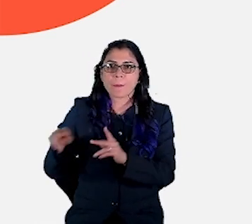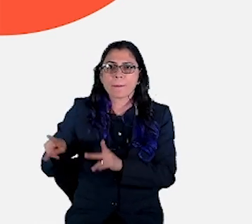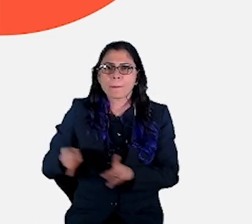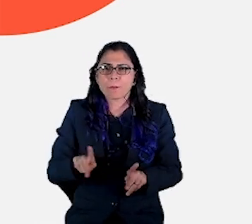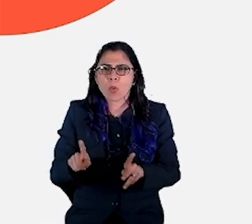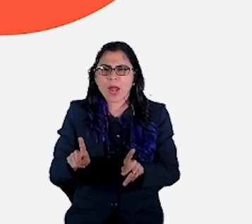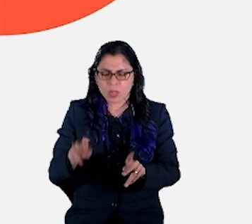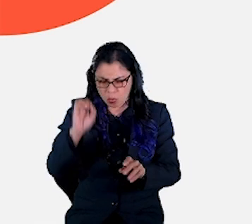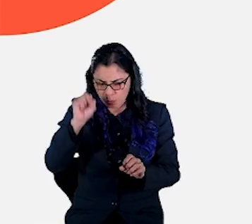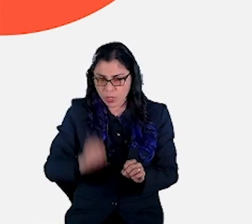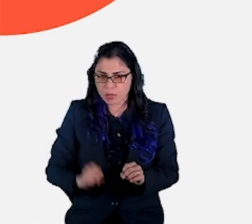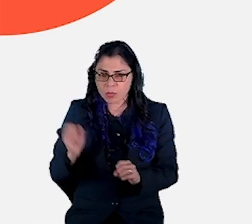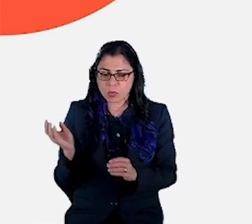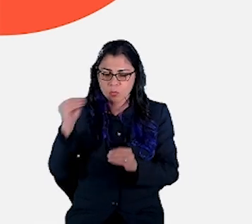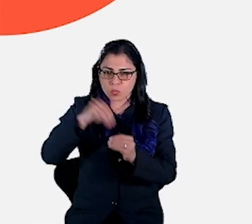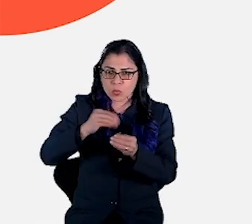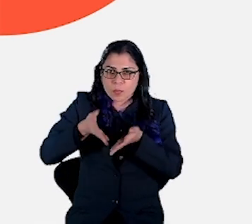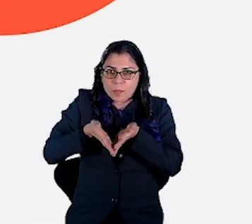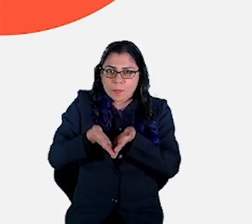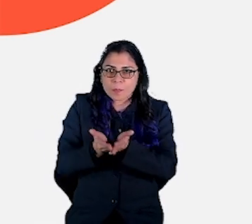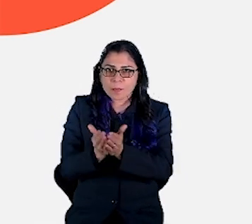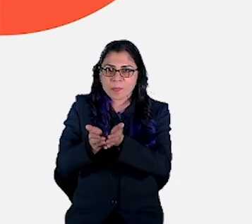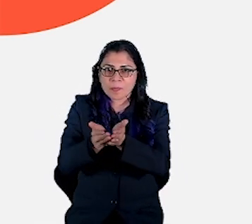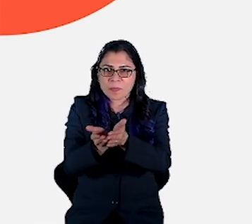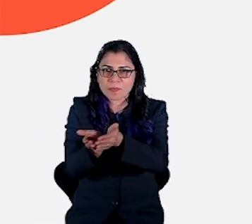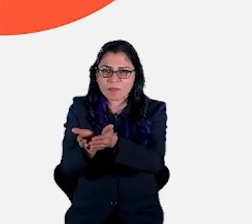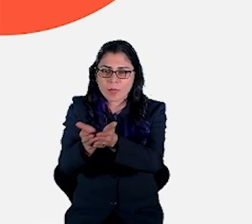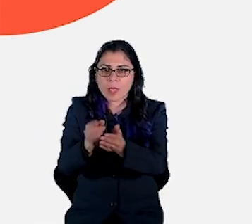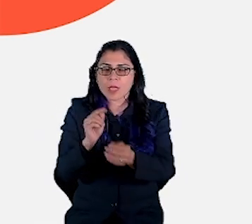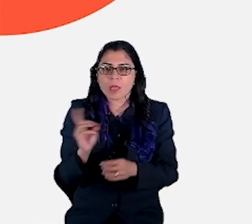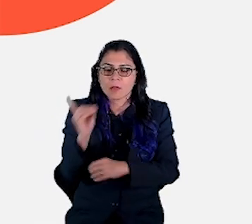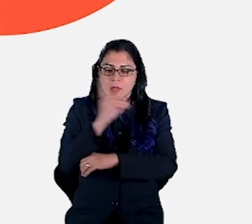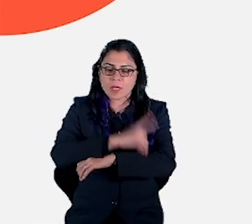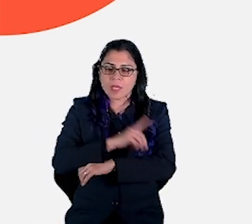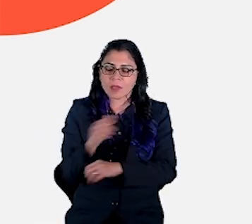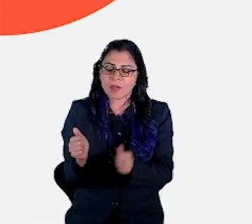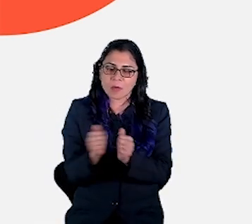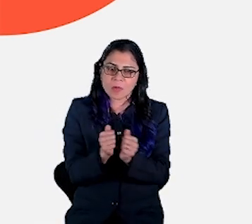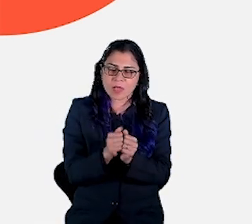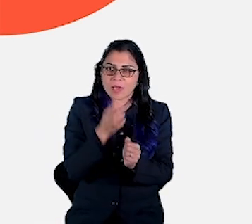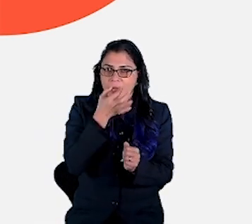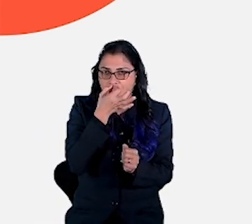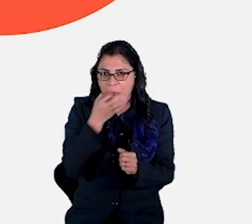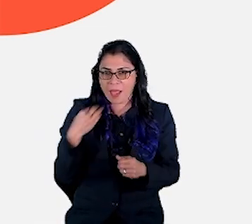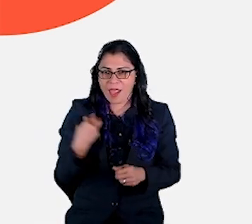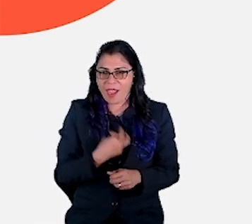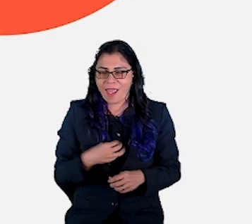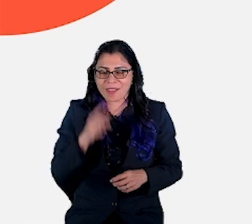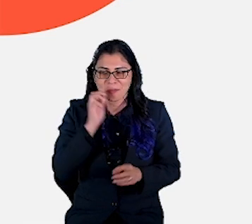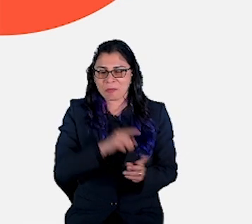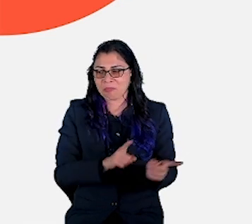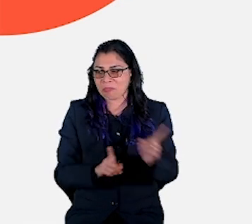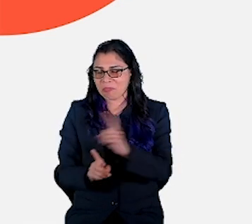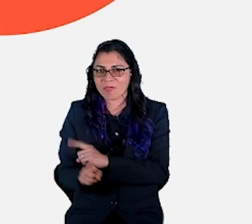el el bote para ir pasas todo un día con ellos y regresas a dormir a tu hotel en la ciudad y son